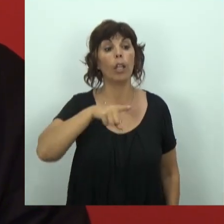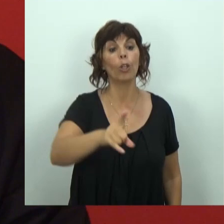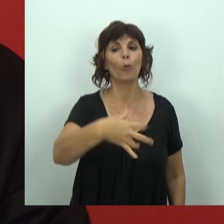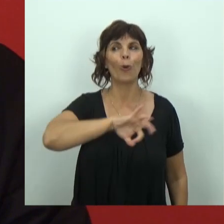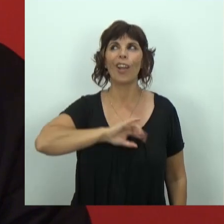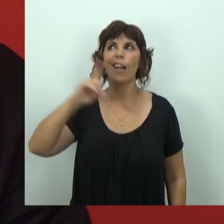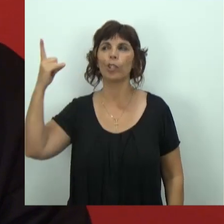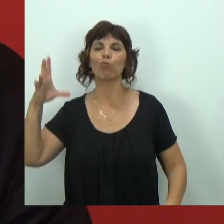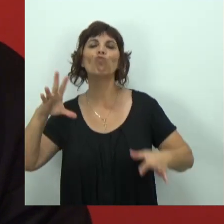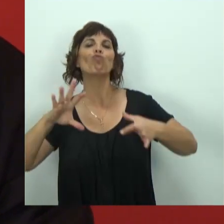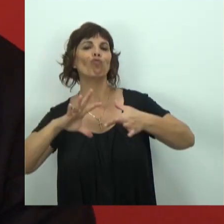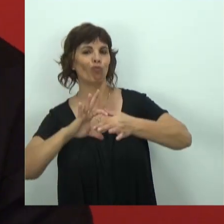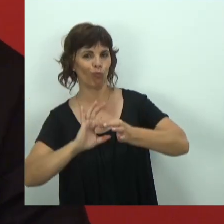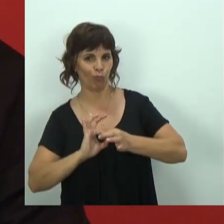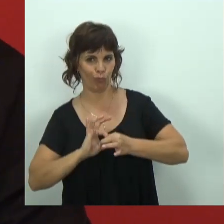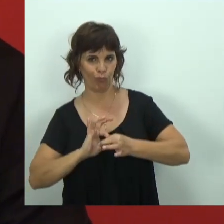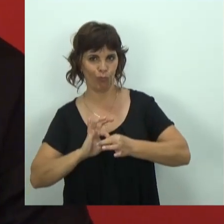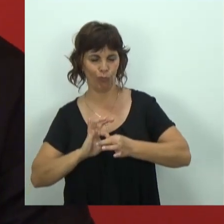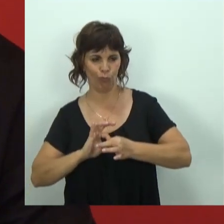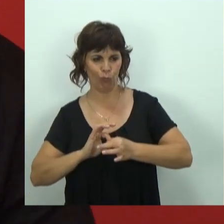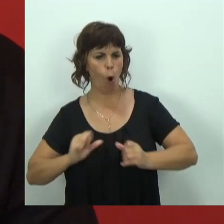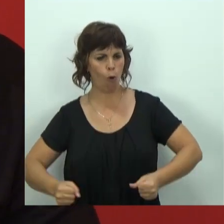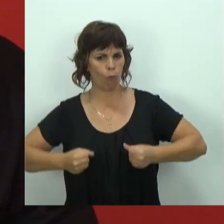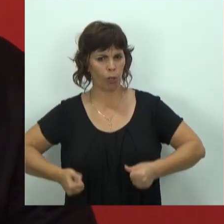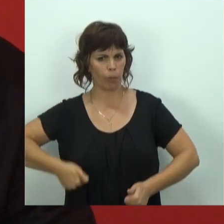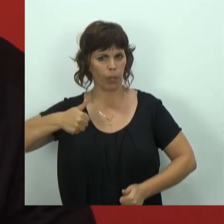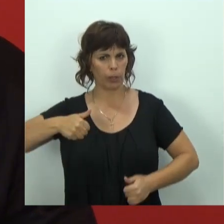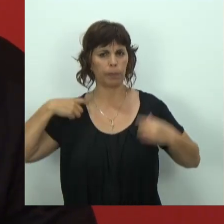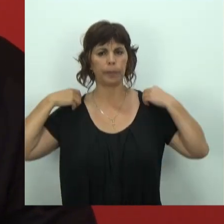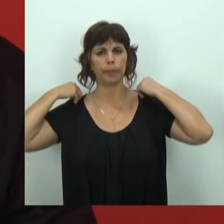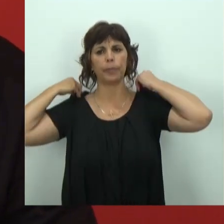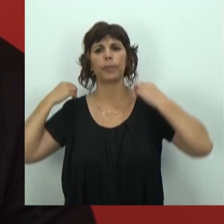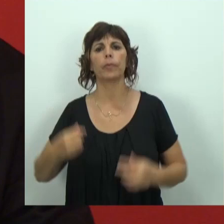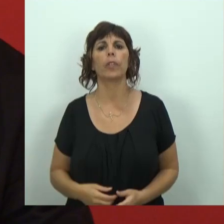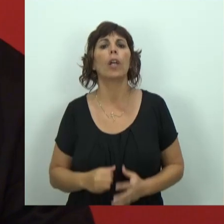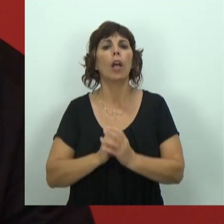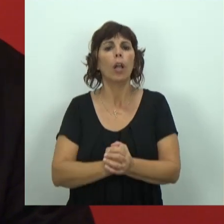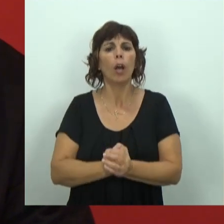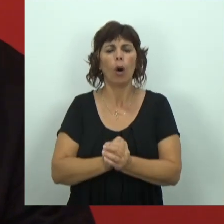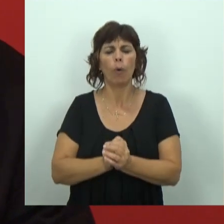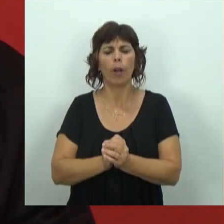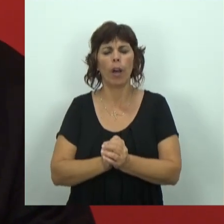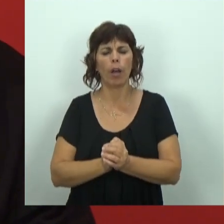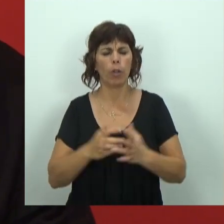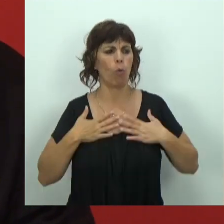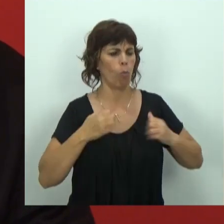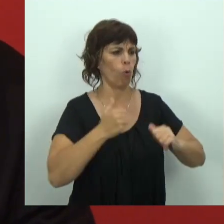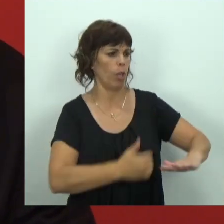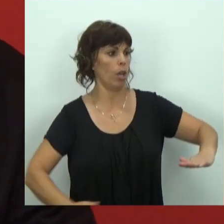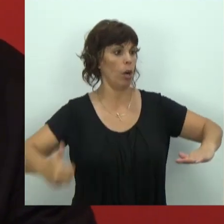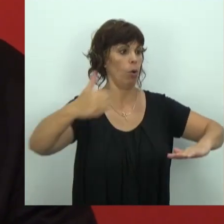Señor. Por eso, tu oración solo tendrá tanto poder y